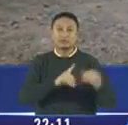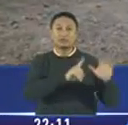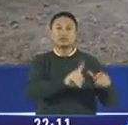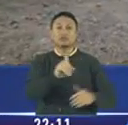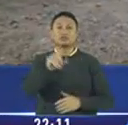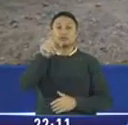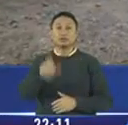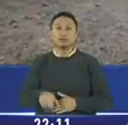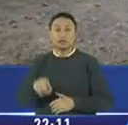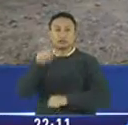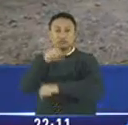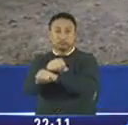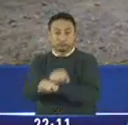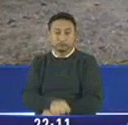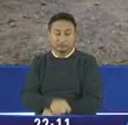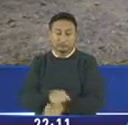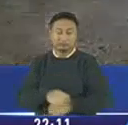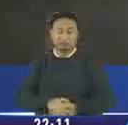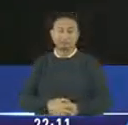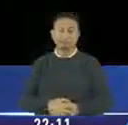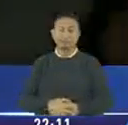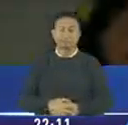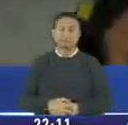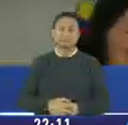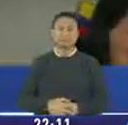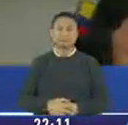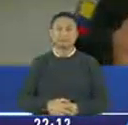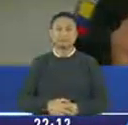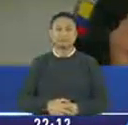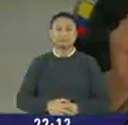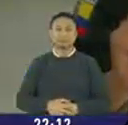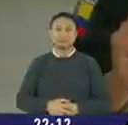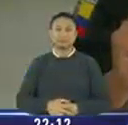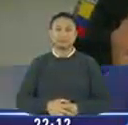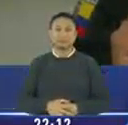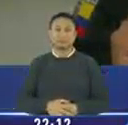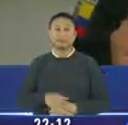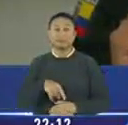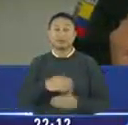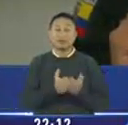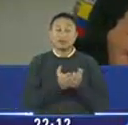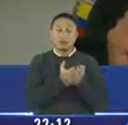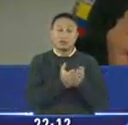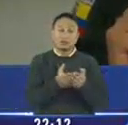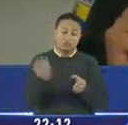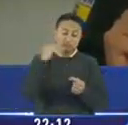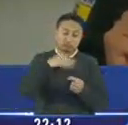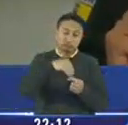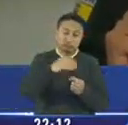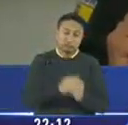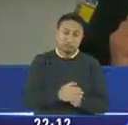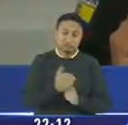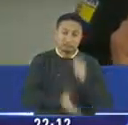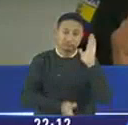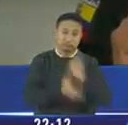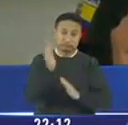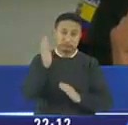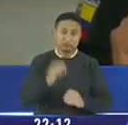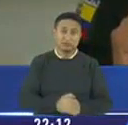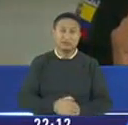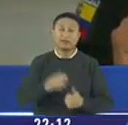61 detenidos entre ecuatorianos y extranjeros. A través de la contaminación de lanchas rápidas que iban dirigidas